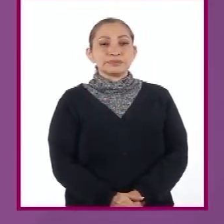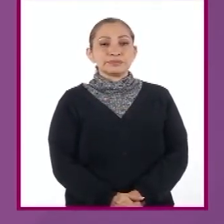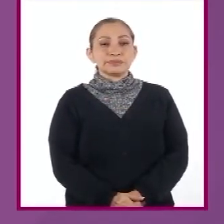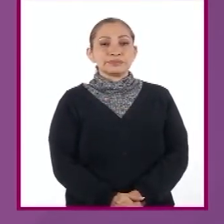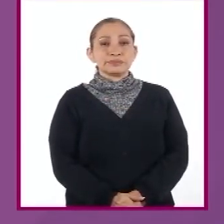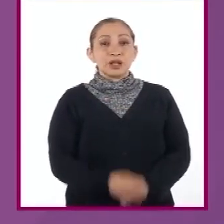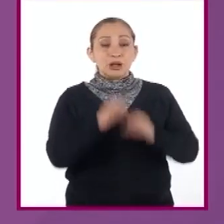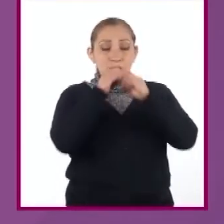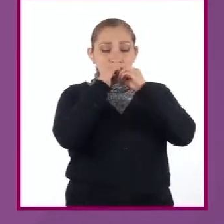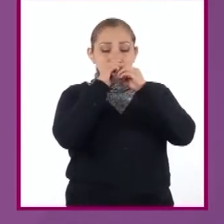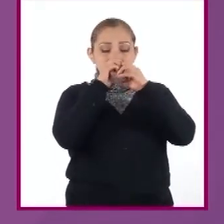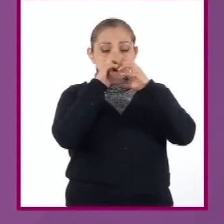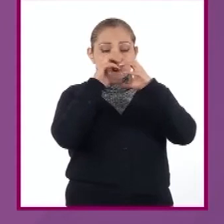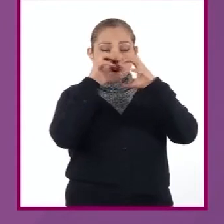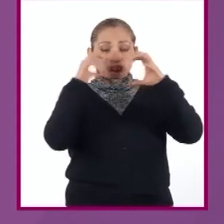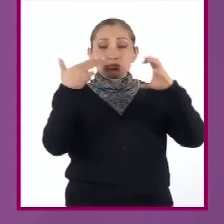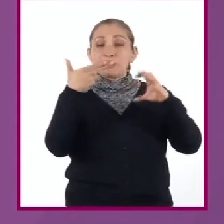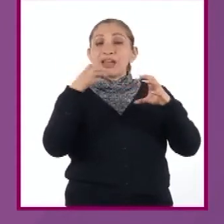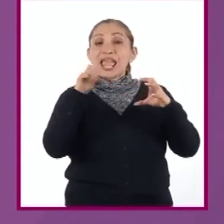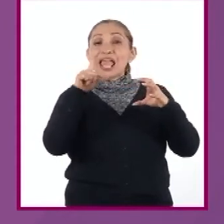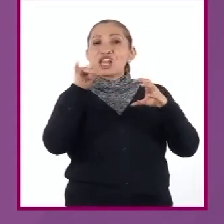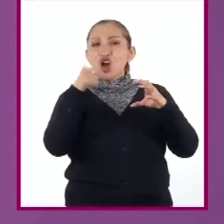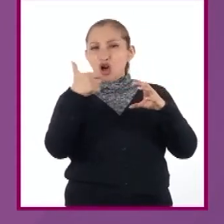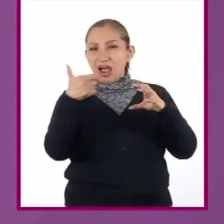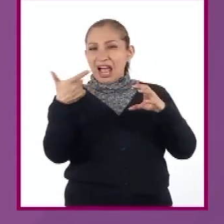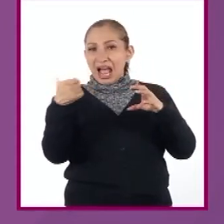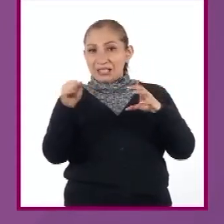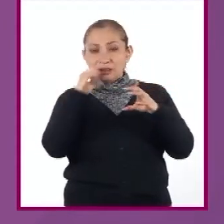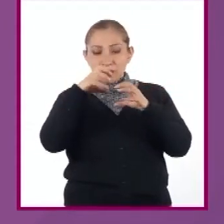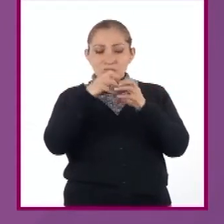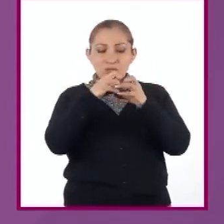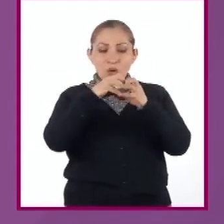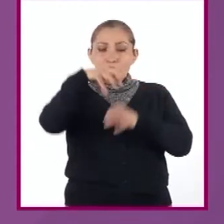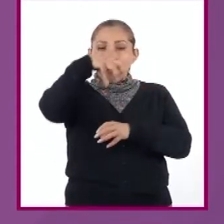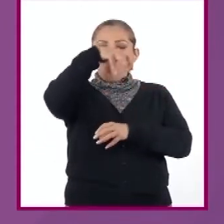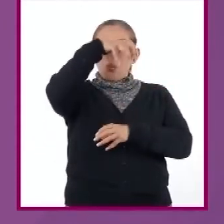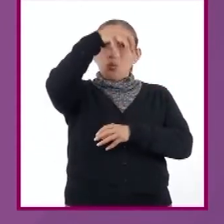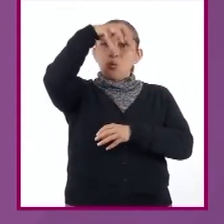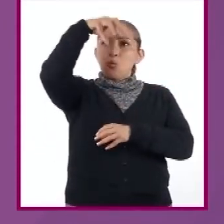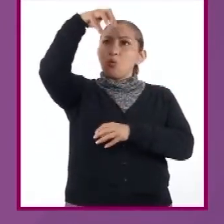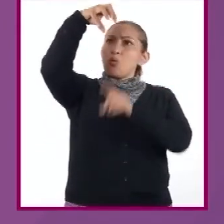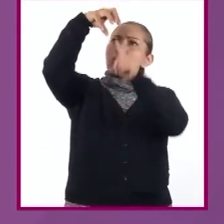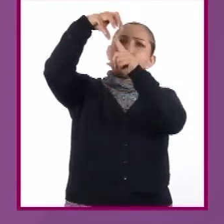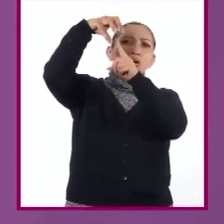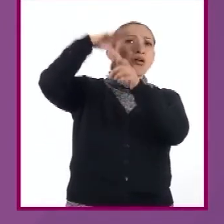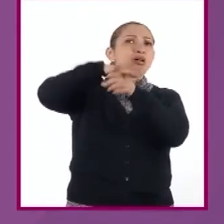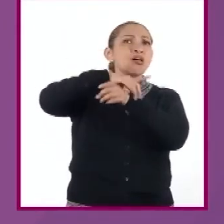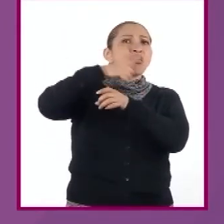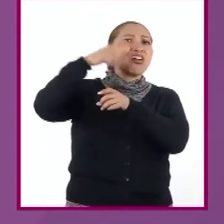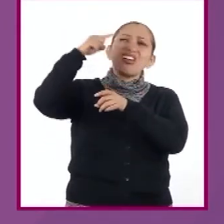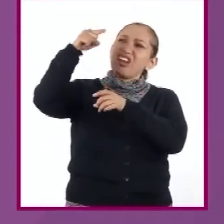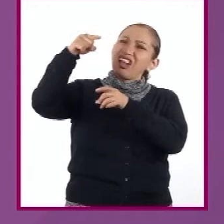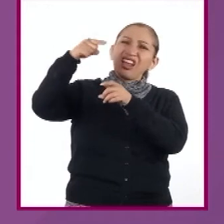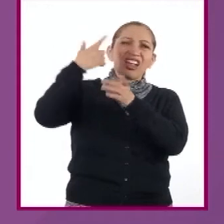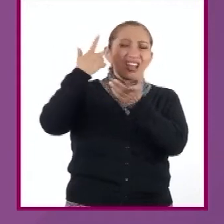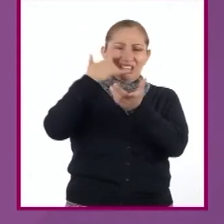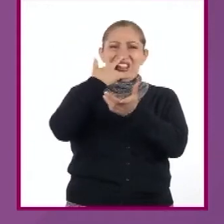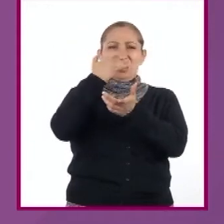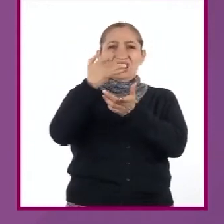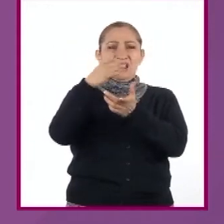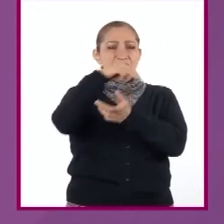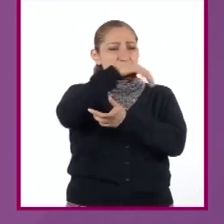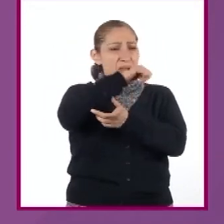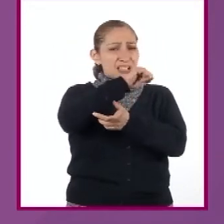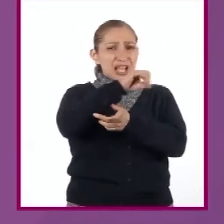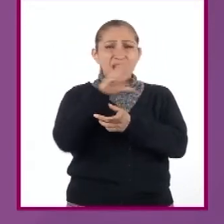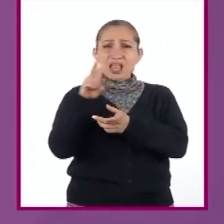Los globos inflados con helio siempre suben cuando se sueltan. ¿Qué relación tiene este fenómeno con la masa